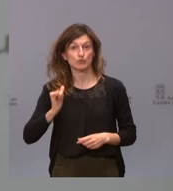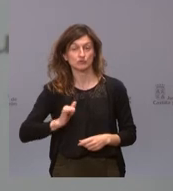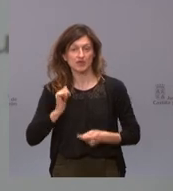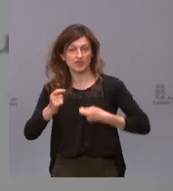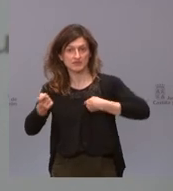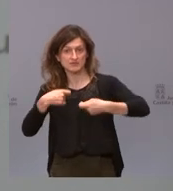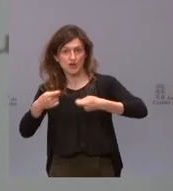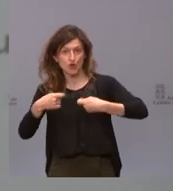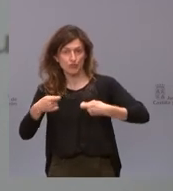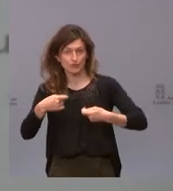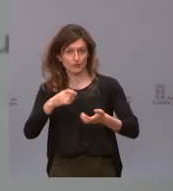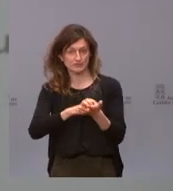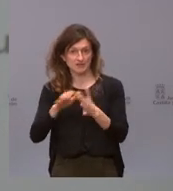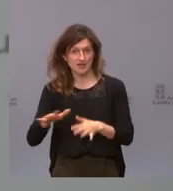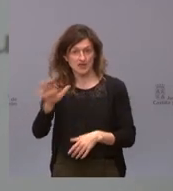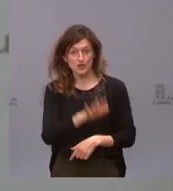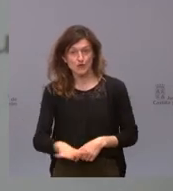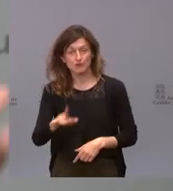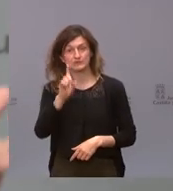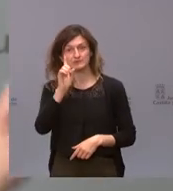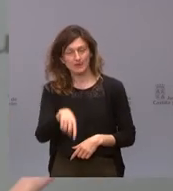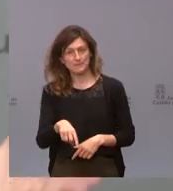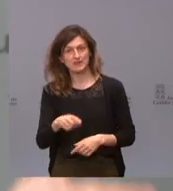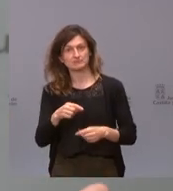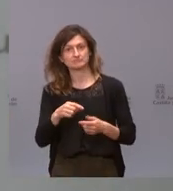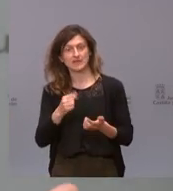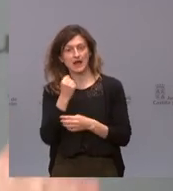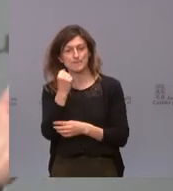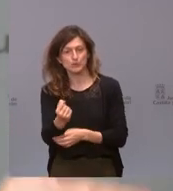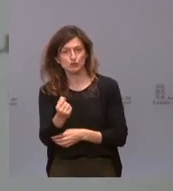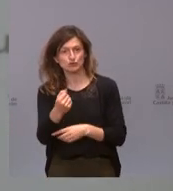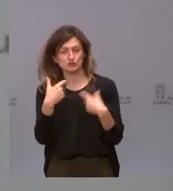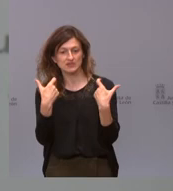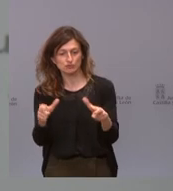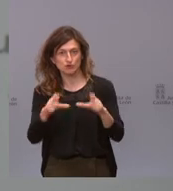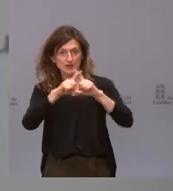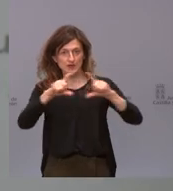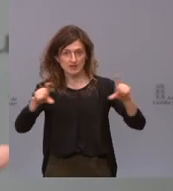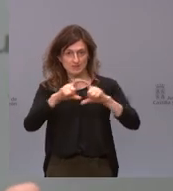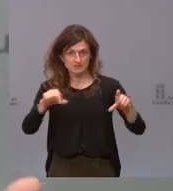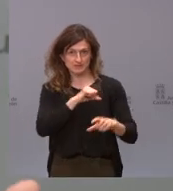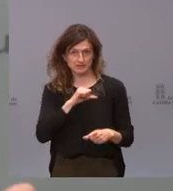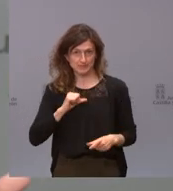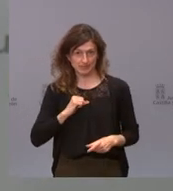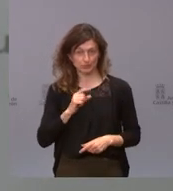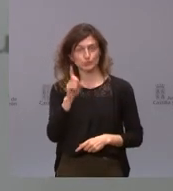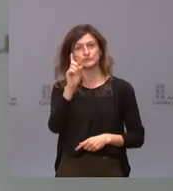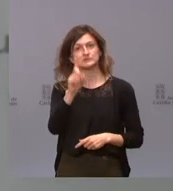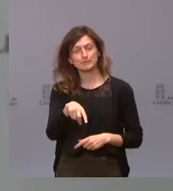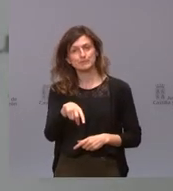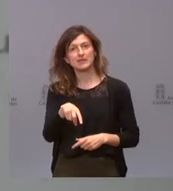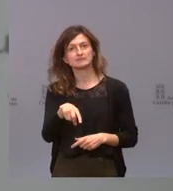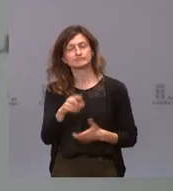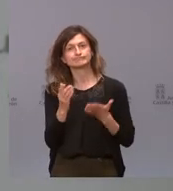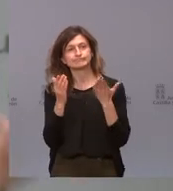negocio en todo el territorio y por otro lado medidas de apoyo al sector empresarial al sector privado que también va a permitir